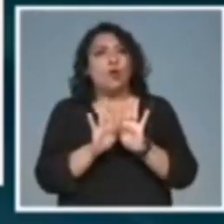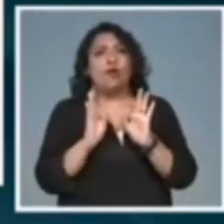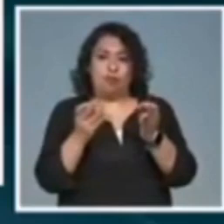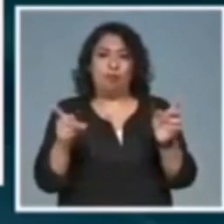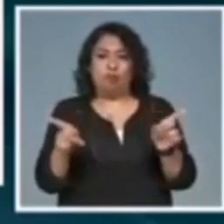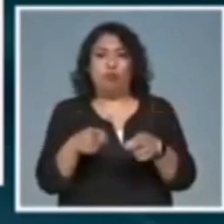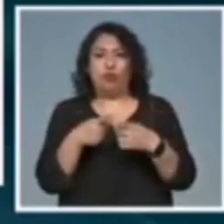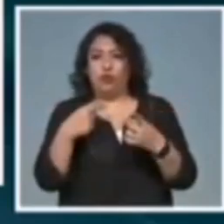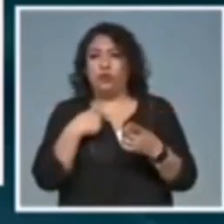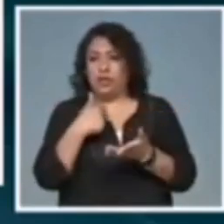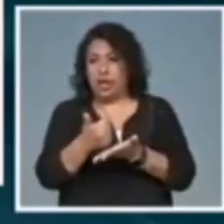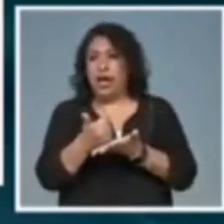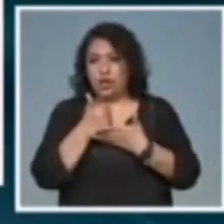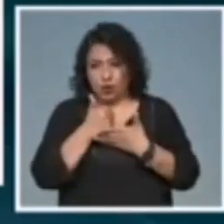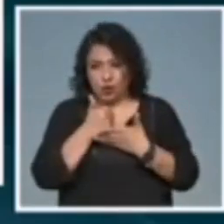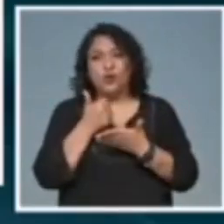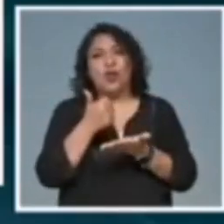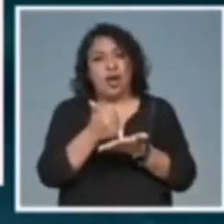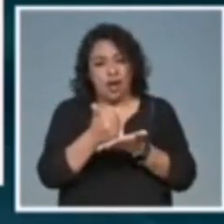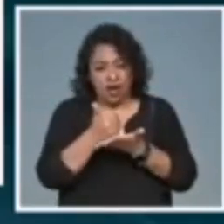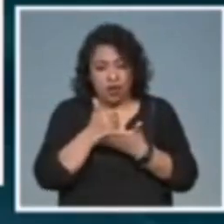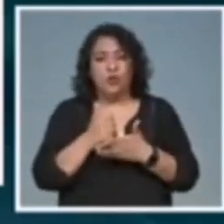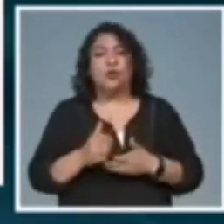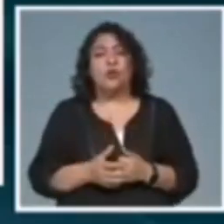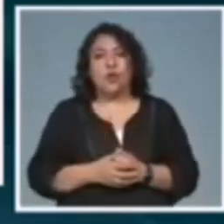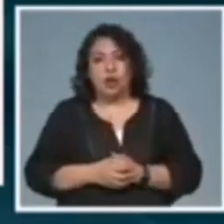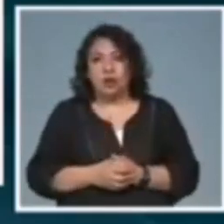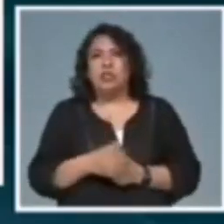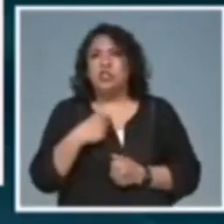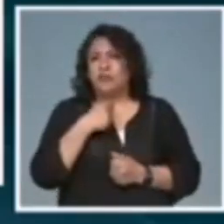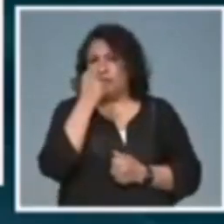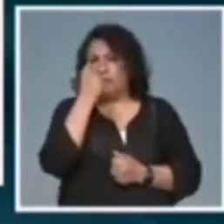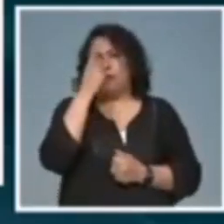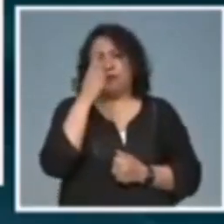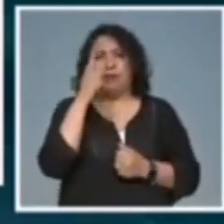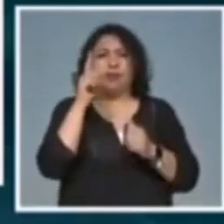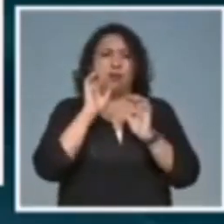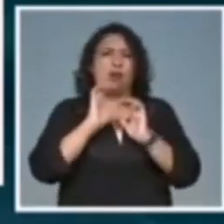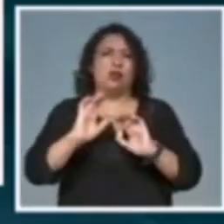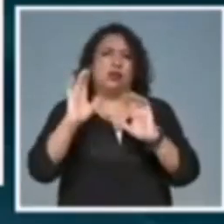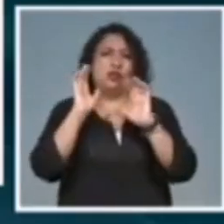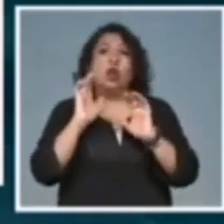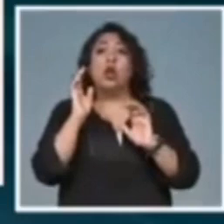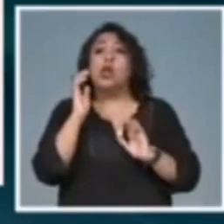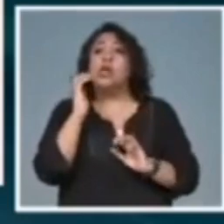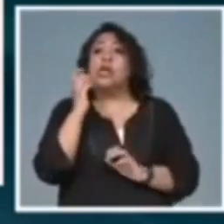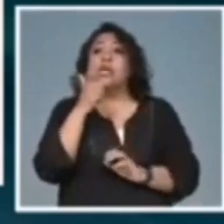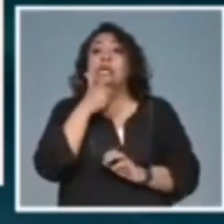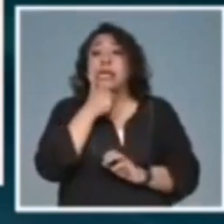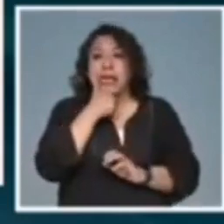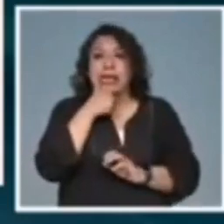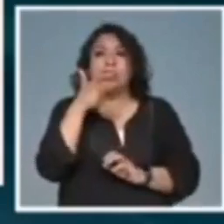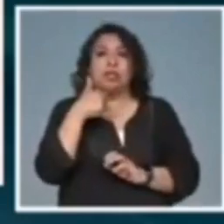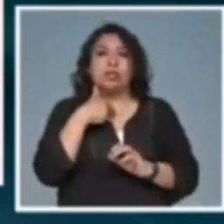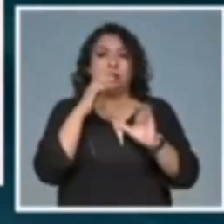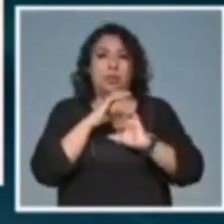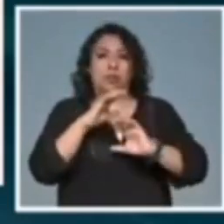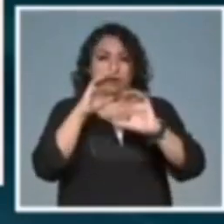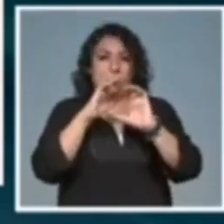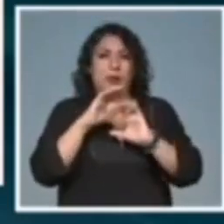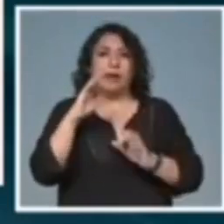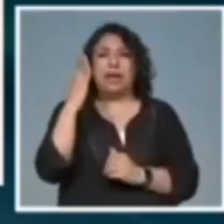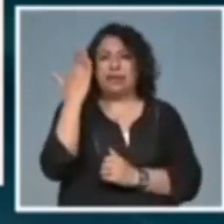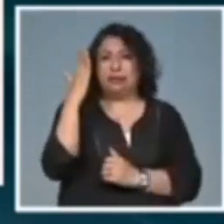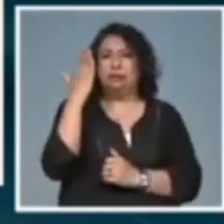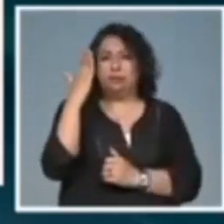la música me ha ayudado, compuse un tema en inglés que cantaré, se llama Mirror